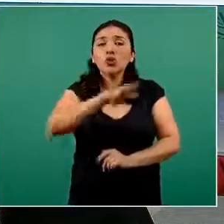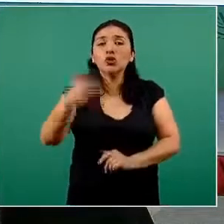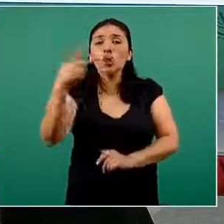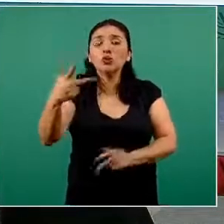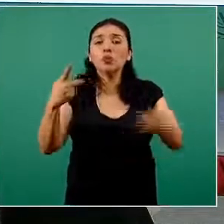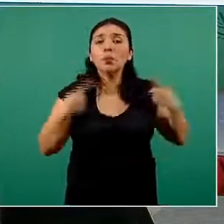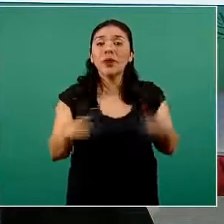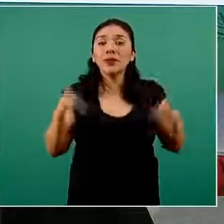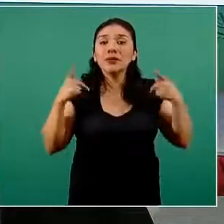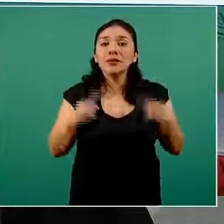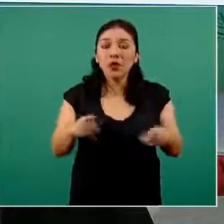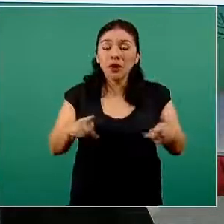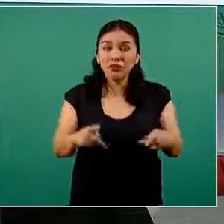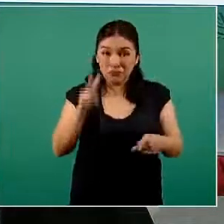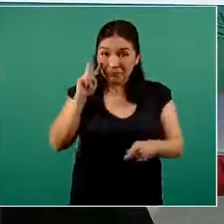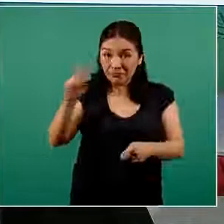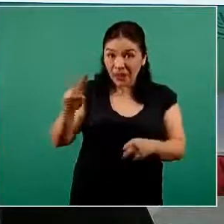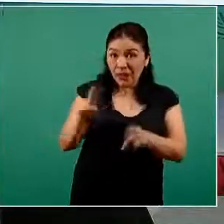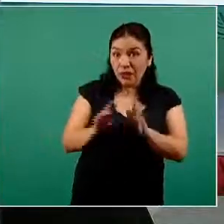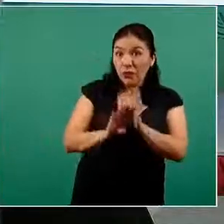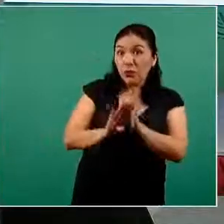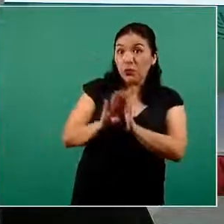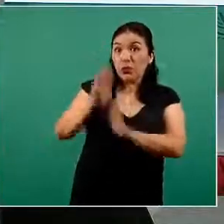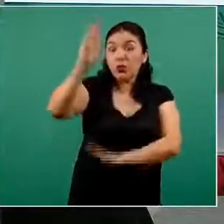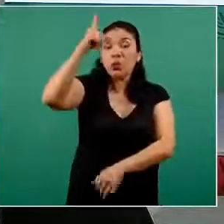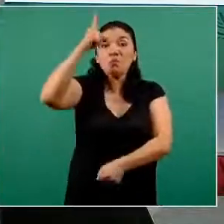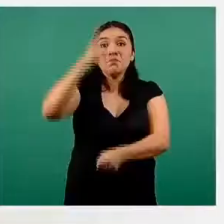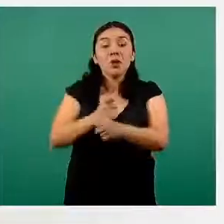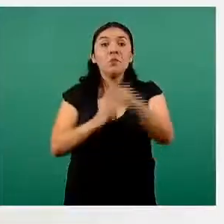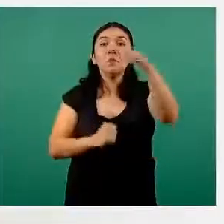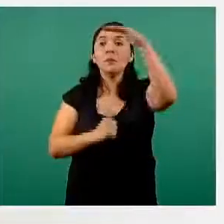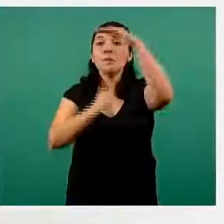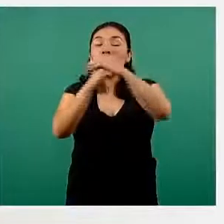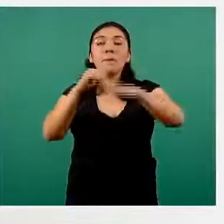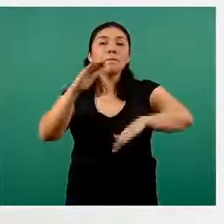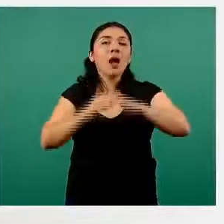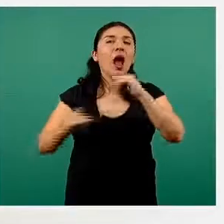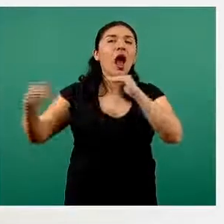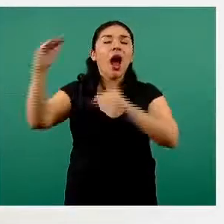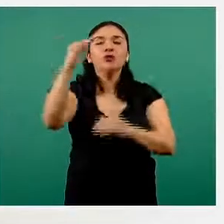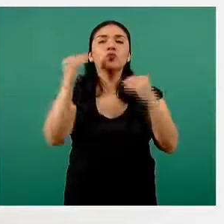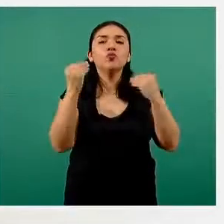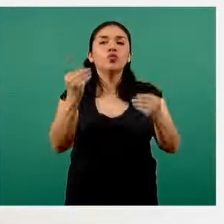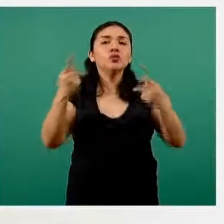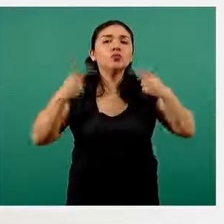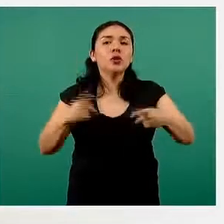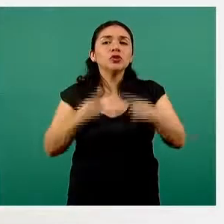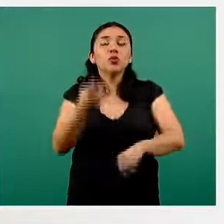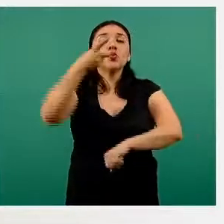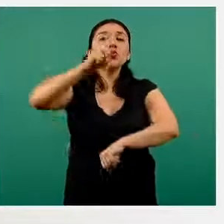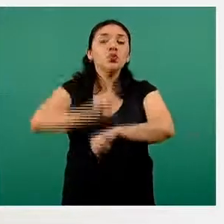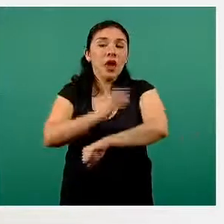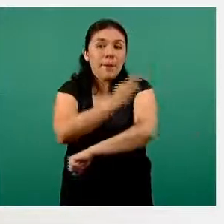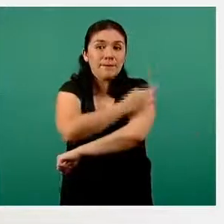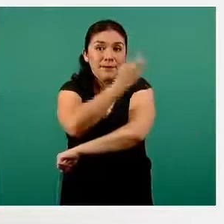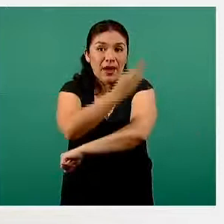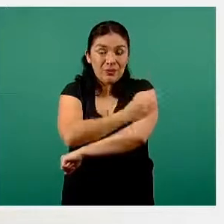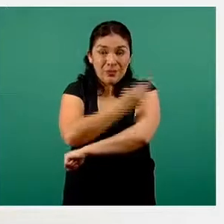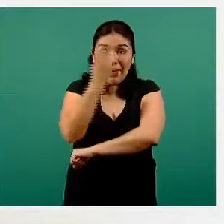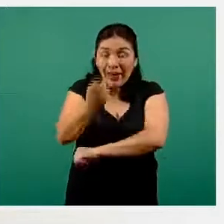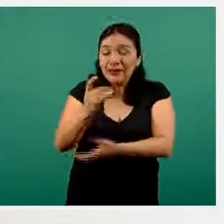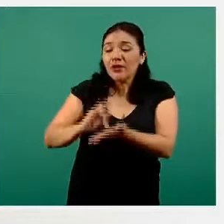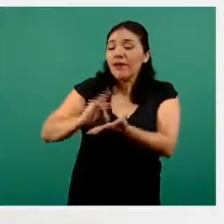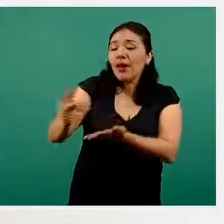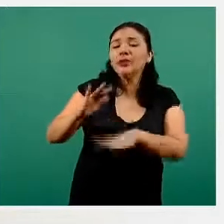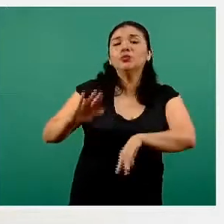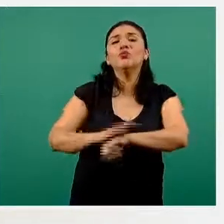753,808 personas. Es, como se ve en la gráfica, el punto máximo, la máxima cantidad que hemos logrado hasta el momento, y esto se logra